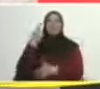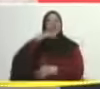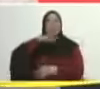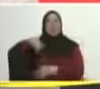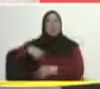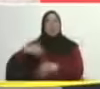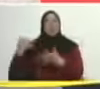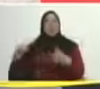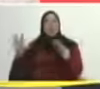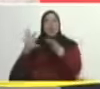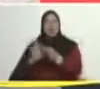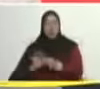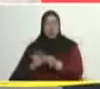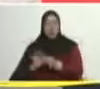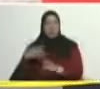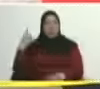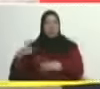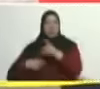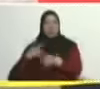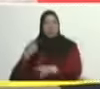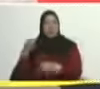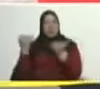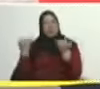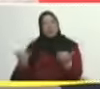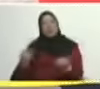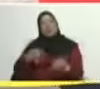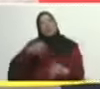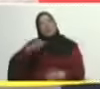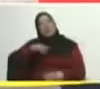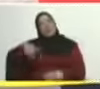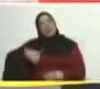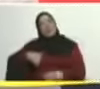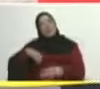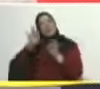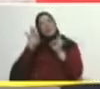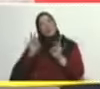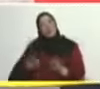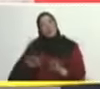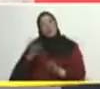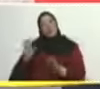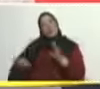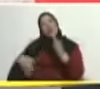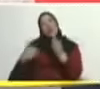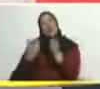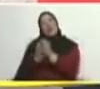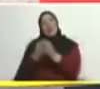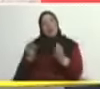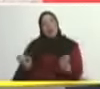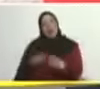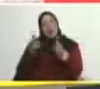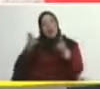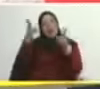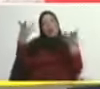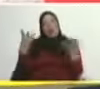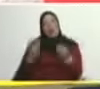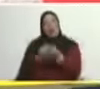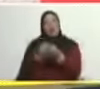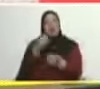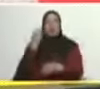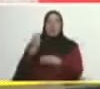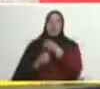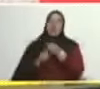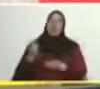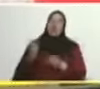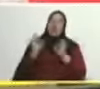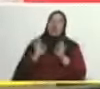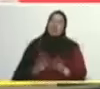En esa unión está y estará nuestra fuerza. Hasta la victoria siempre. Juntos somos